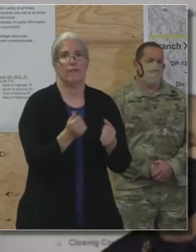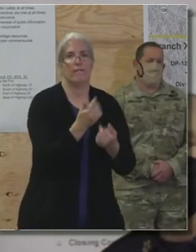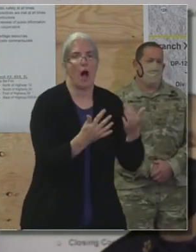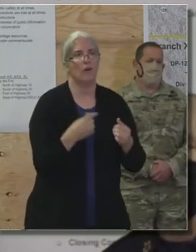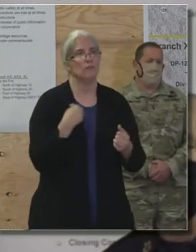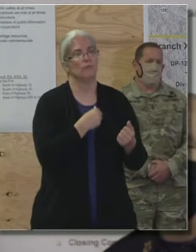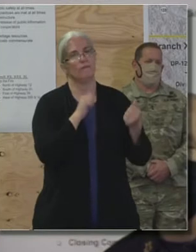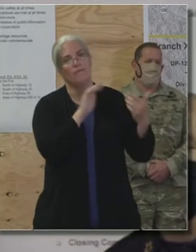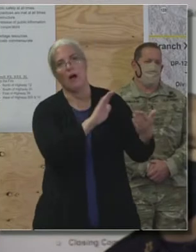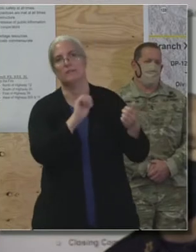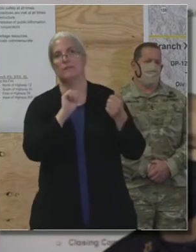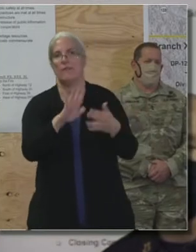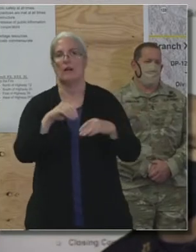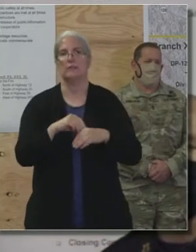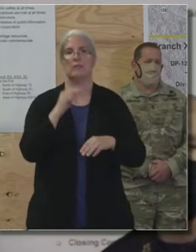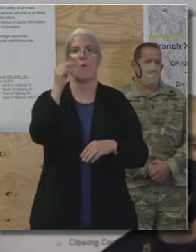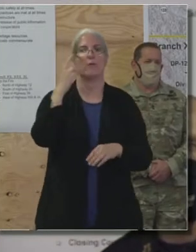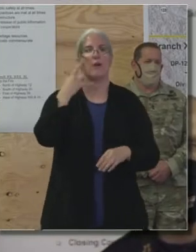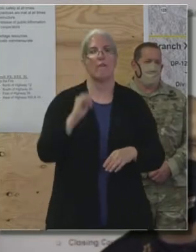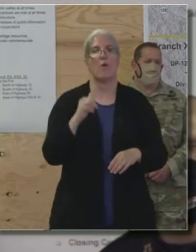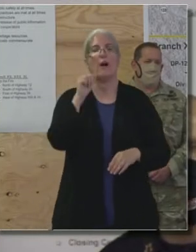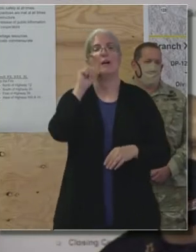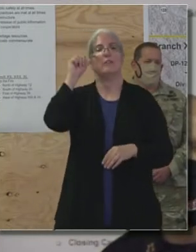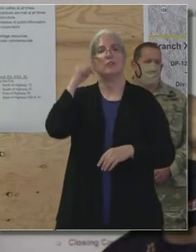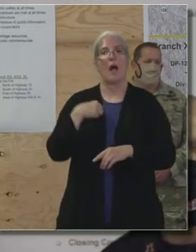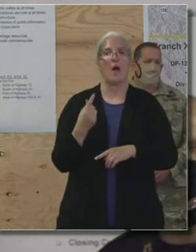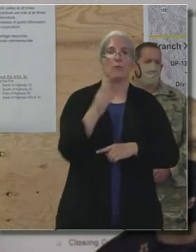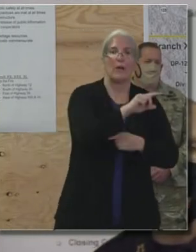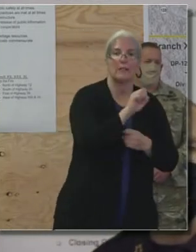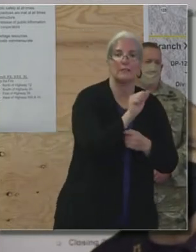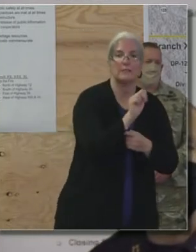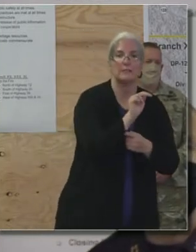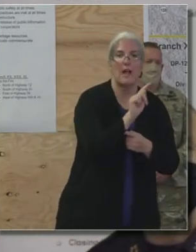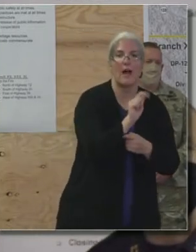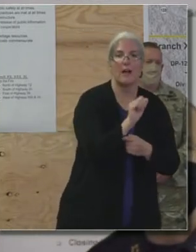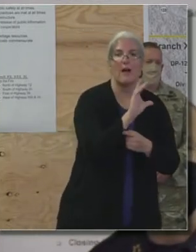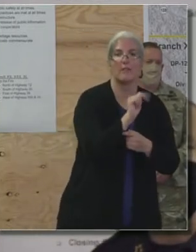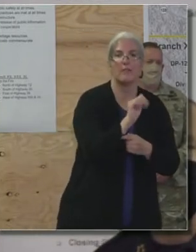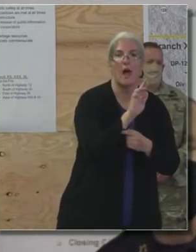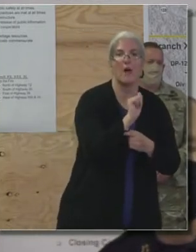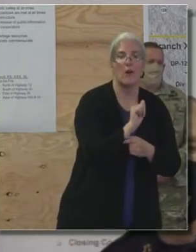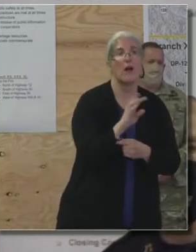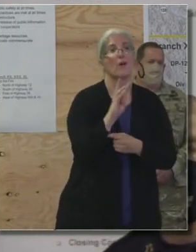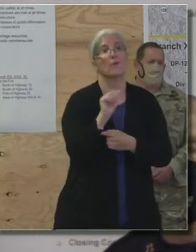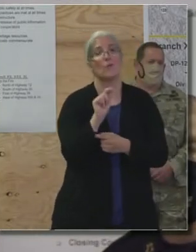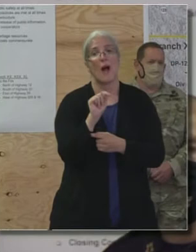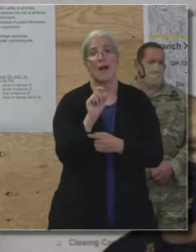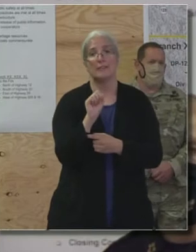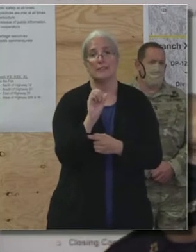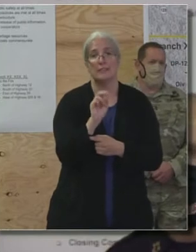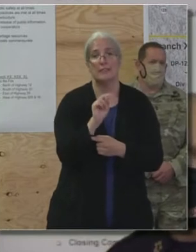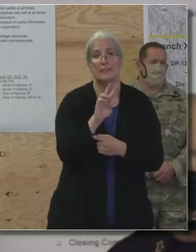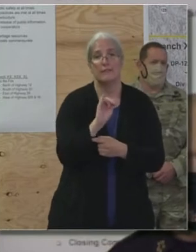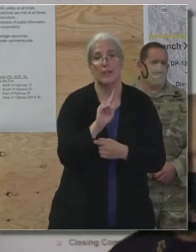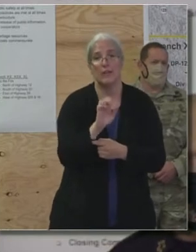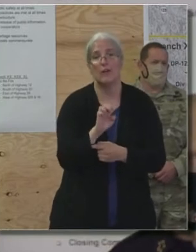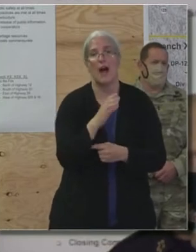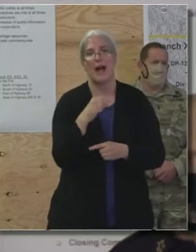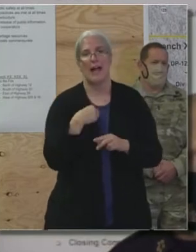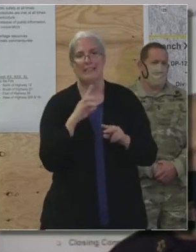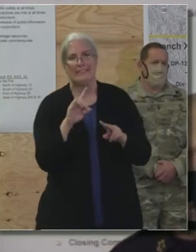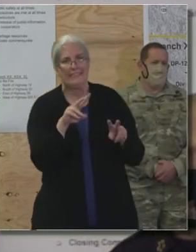norte clara acerca del cuidado de monterrey visitando sitios de centros de evacuación